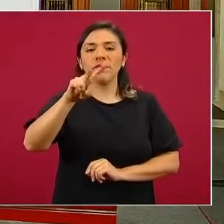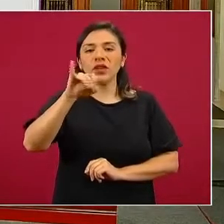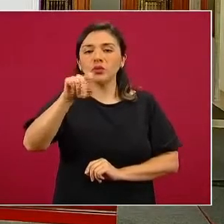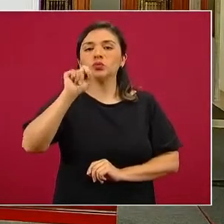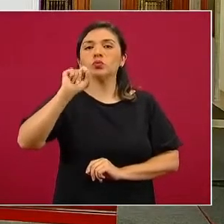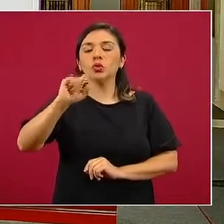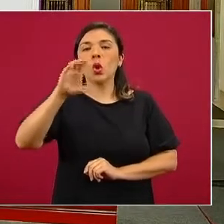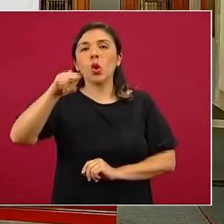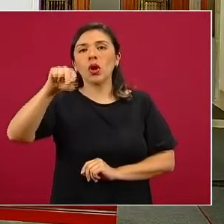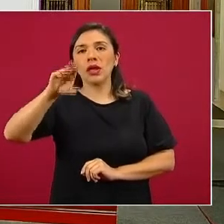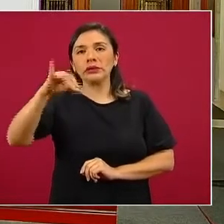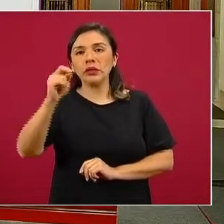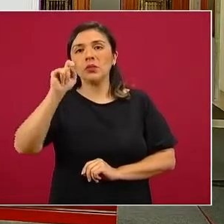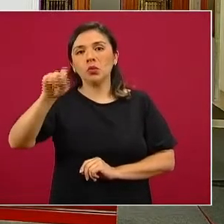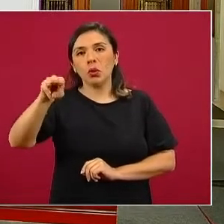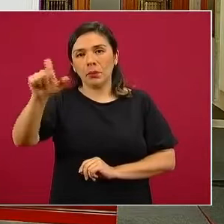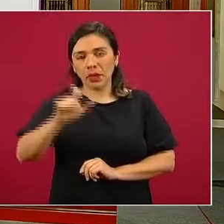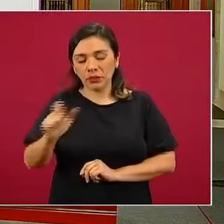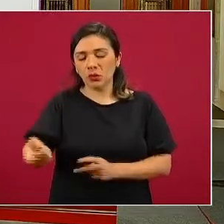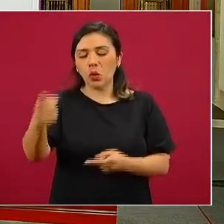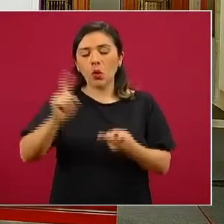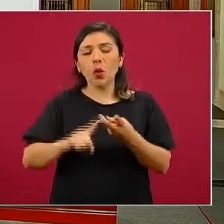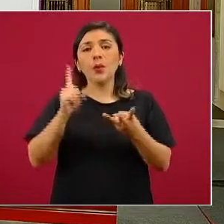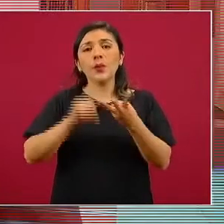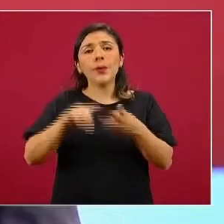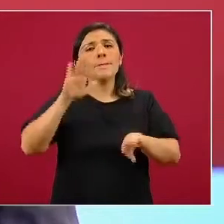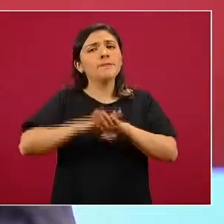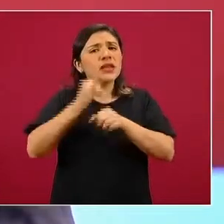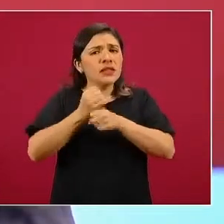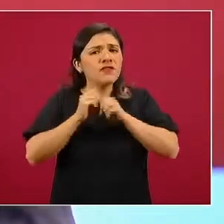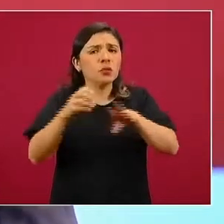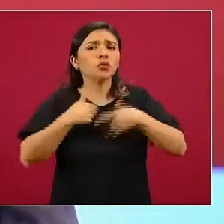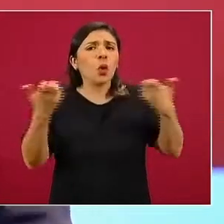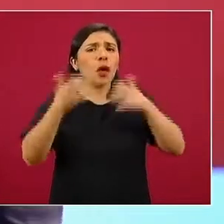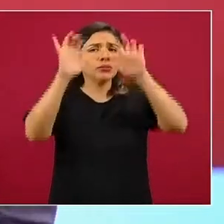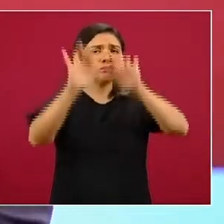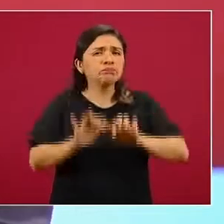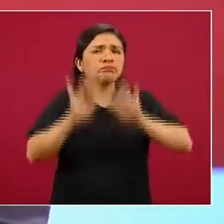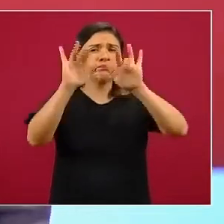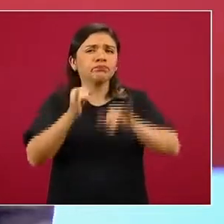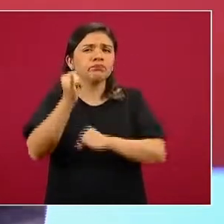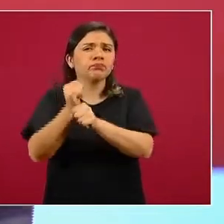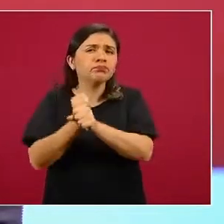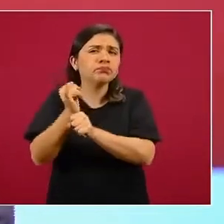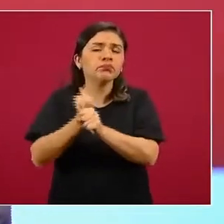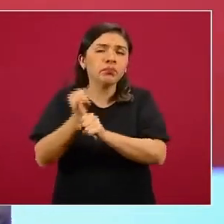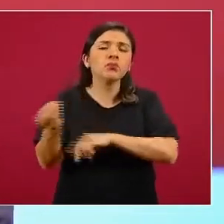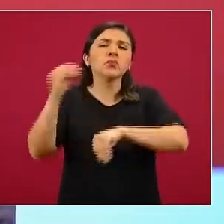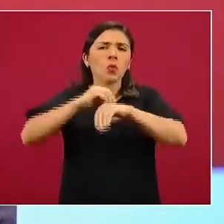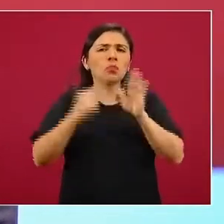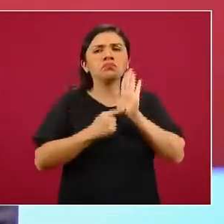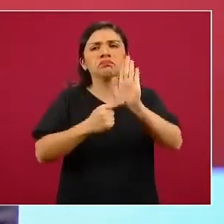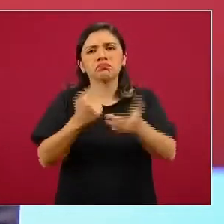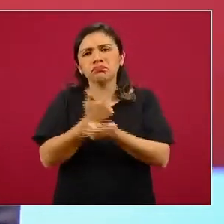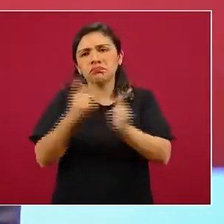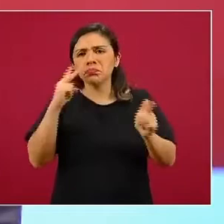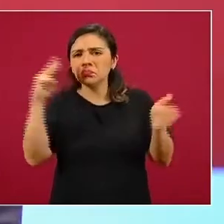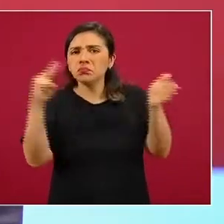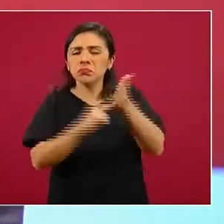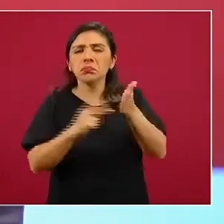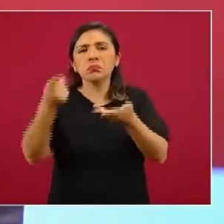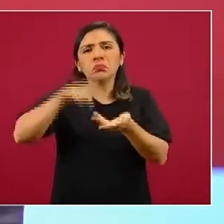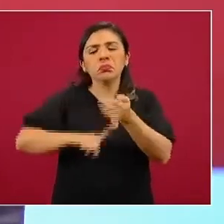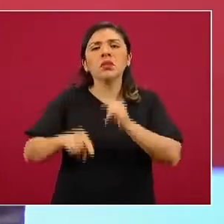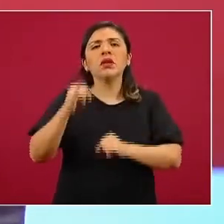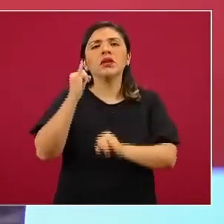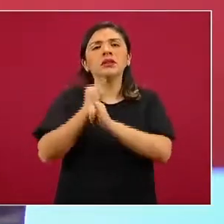coronavirus.conacyd.mx, y tenemos toda la información que producimos, la ponemos a disposición pública en el